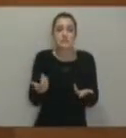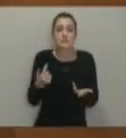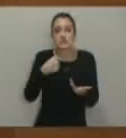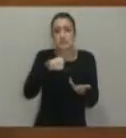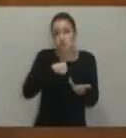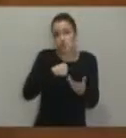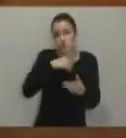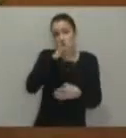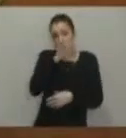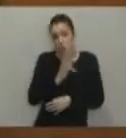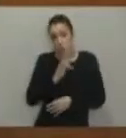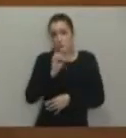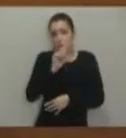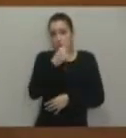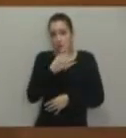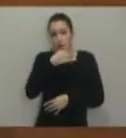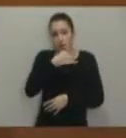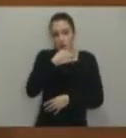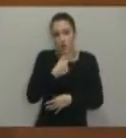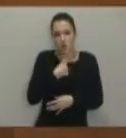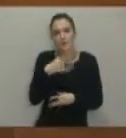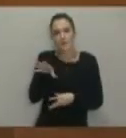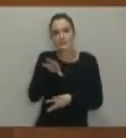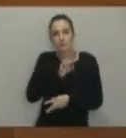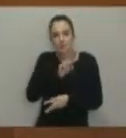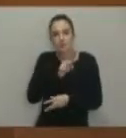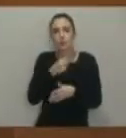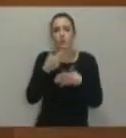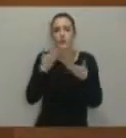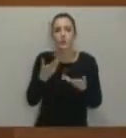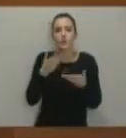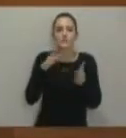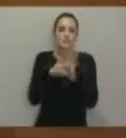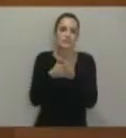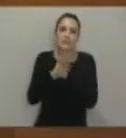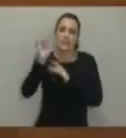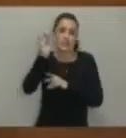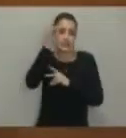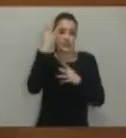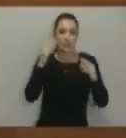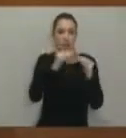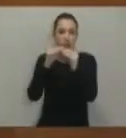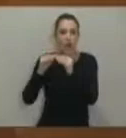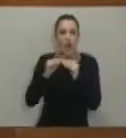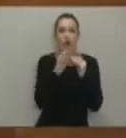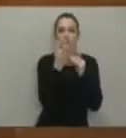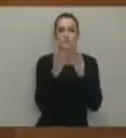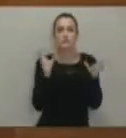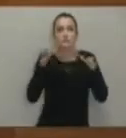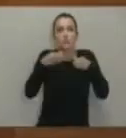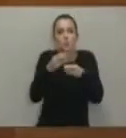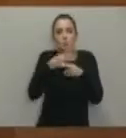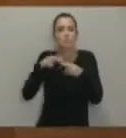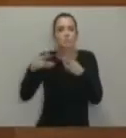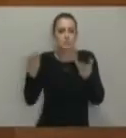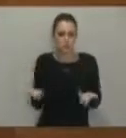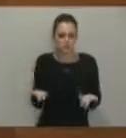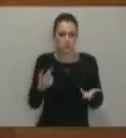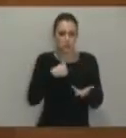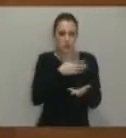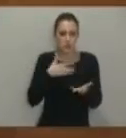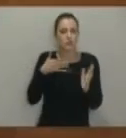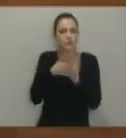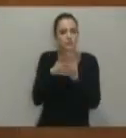orden cronológico intervenir, en primer lugar entiendo que es una iniciativa conjunta de estos tres grupos y así lo quiero señalar. Y